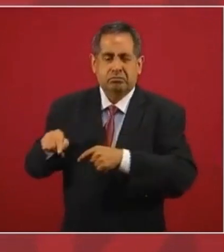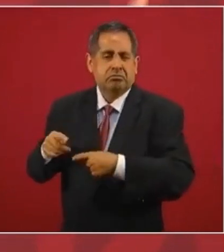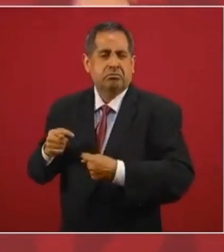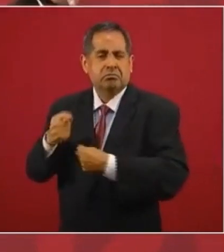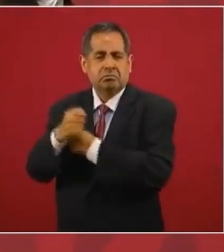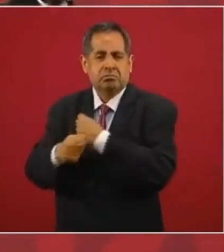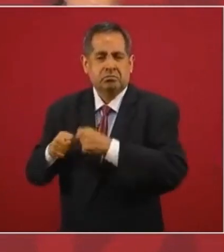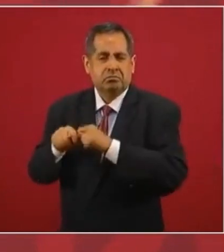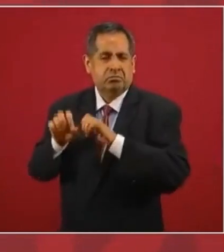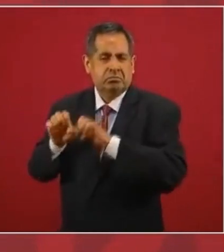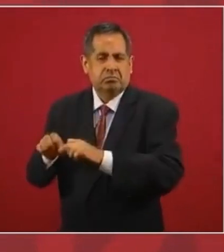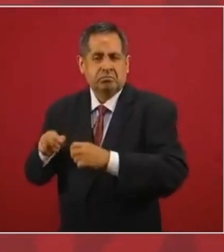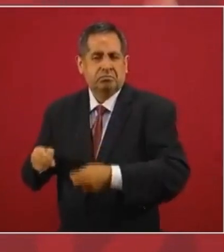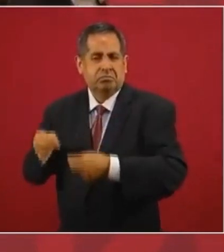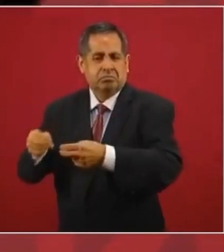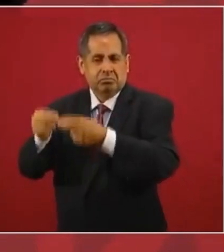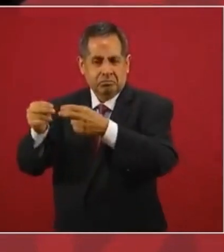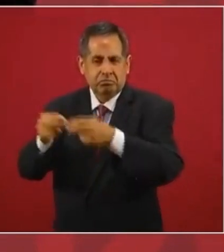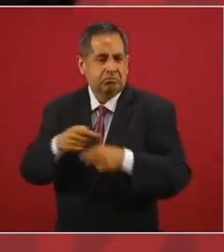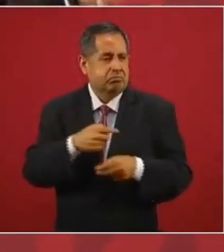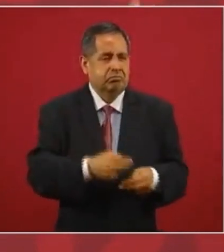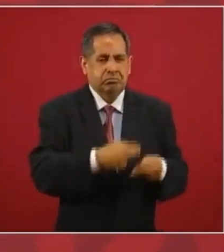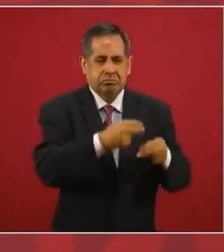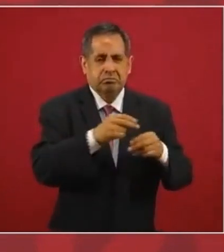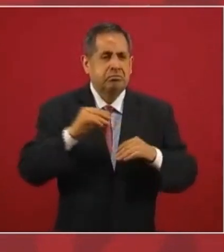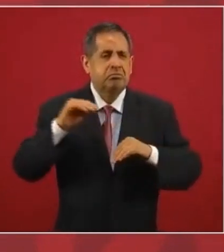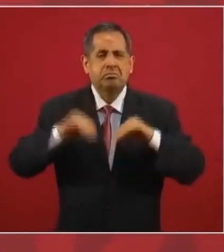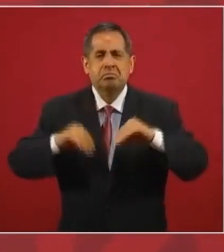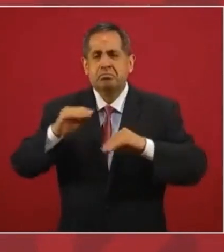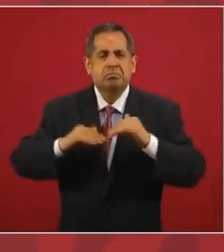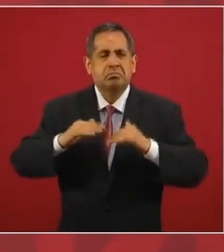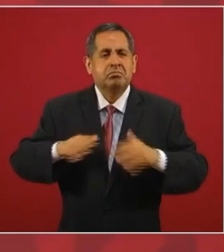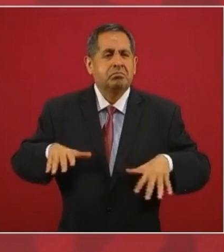comerciales iban a urbanizar.